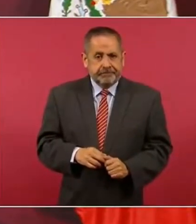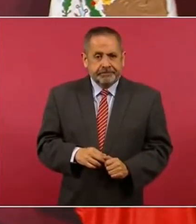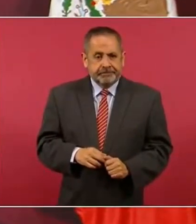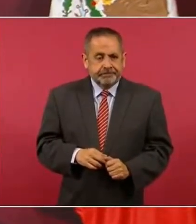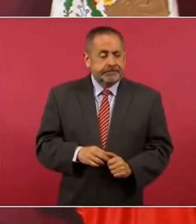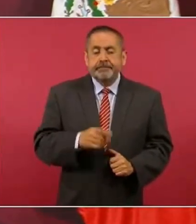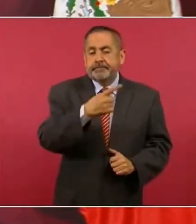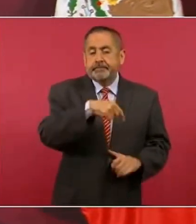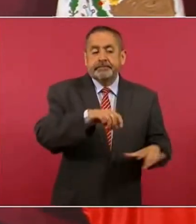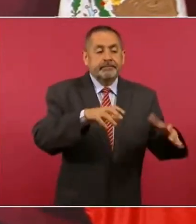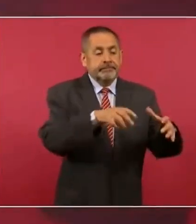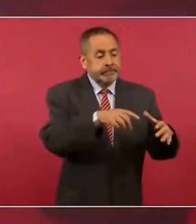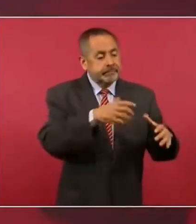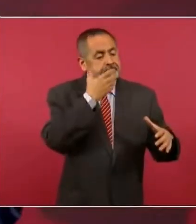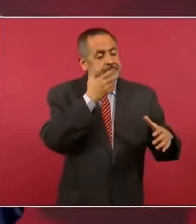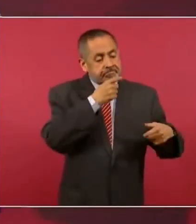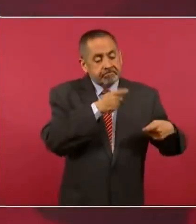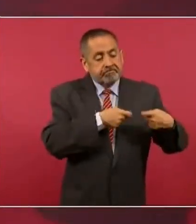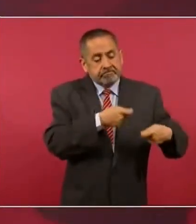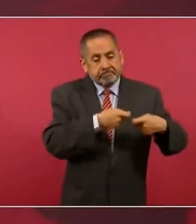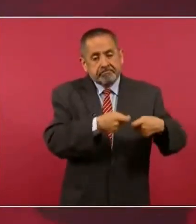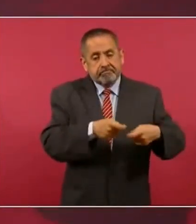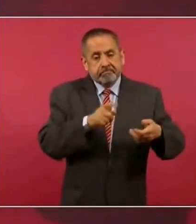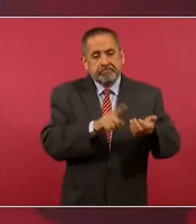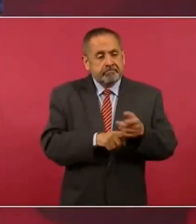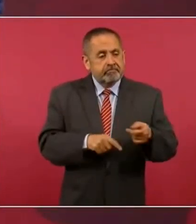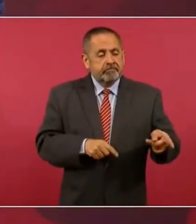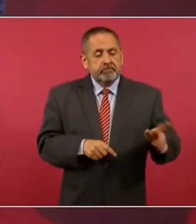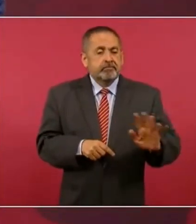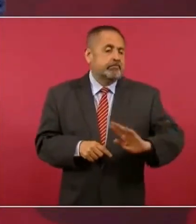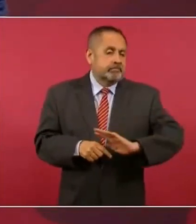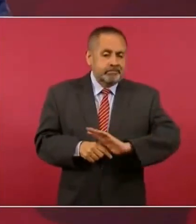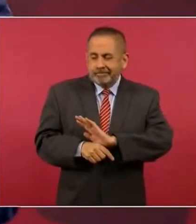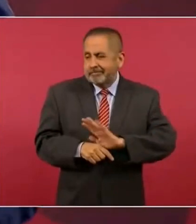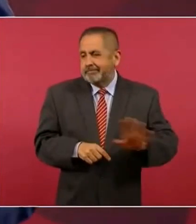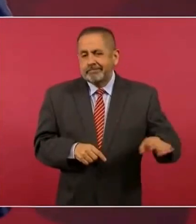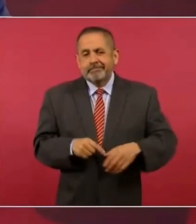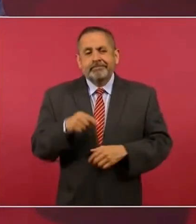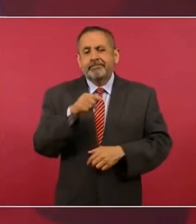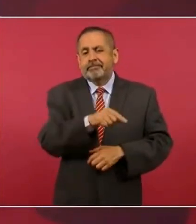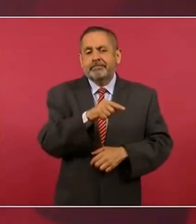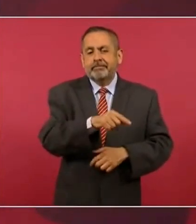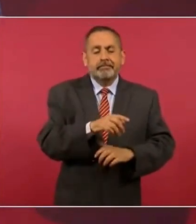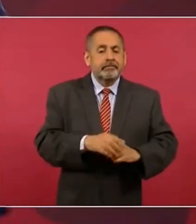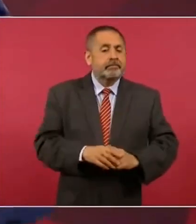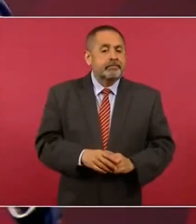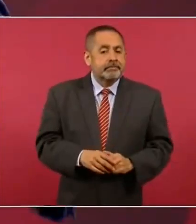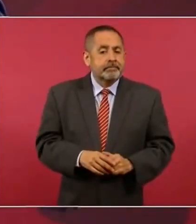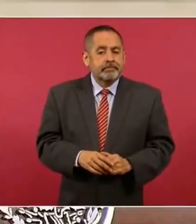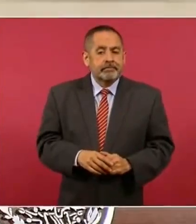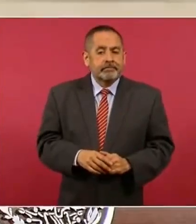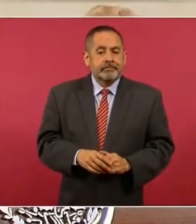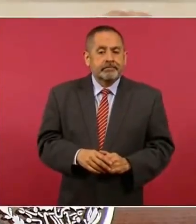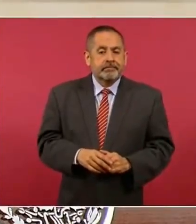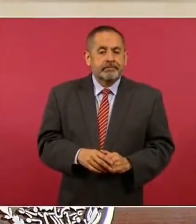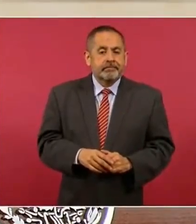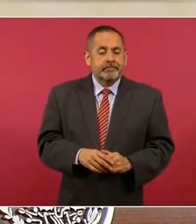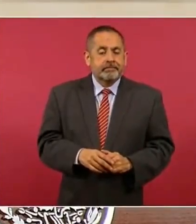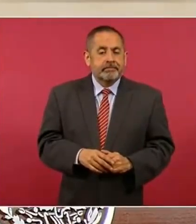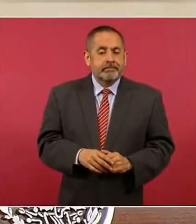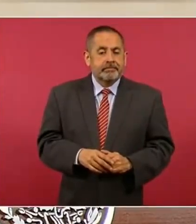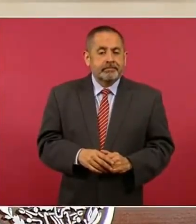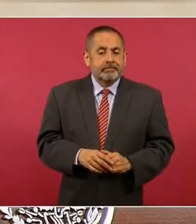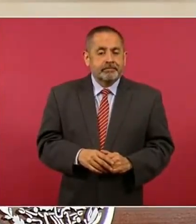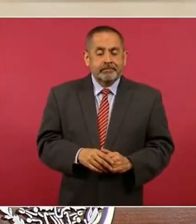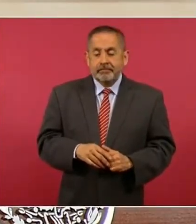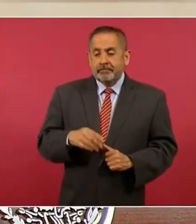que eso haya llevado a que tomara la decisión de utilizar al Estado